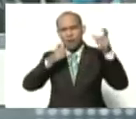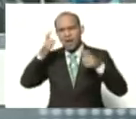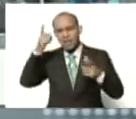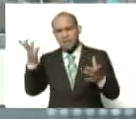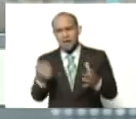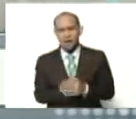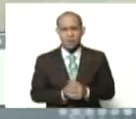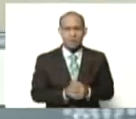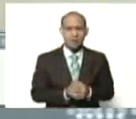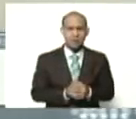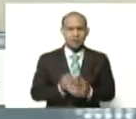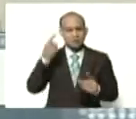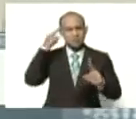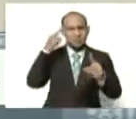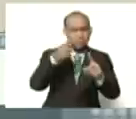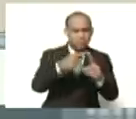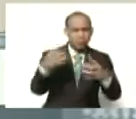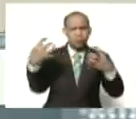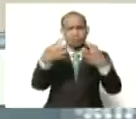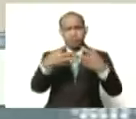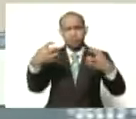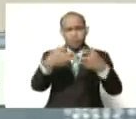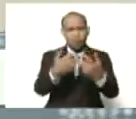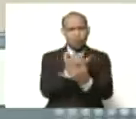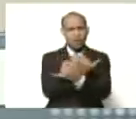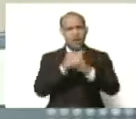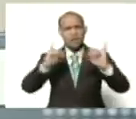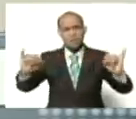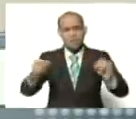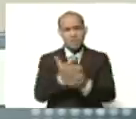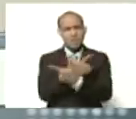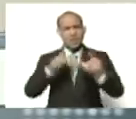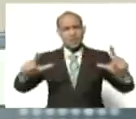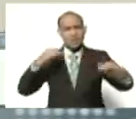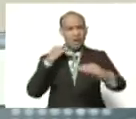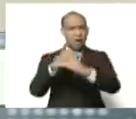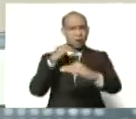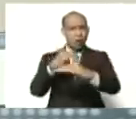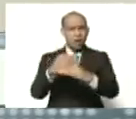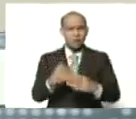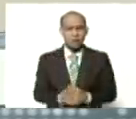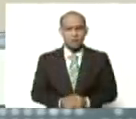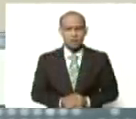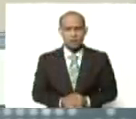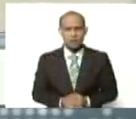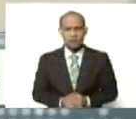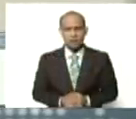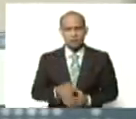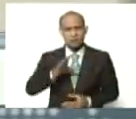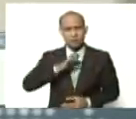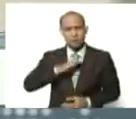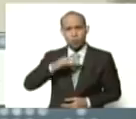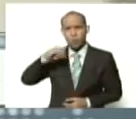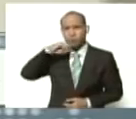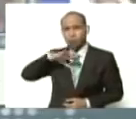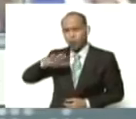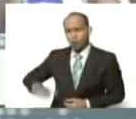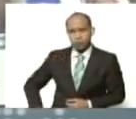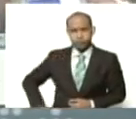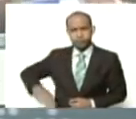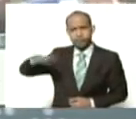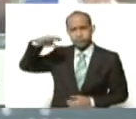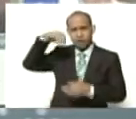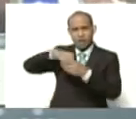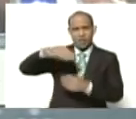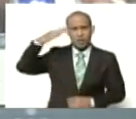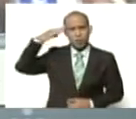causa bolivariana, por la lucha por la independencia, por la libertad, por la igualdad. Desde su época de cadete,